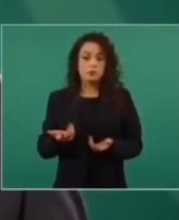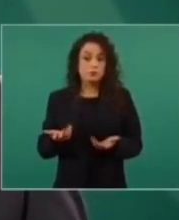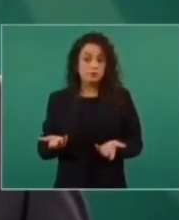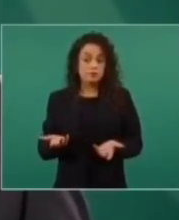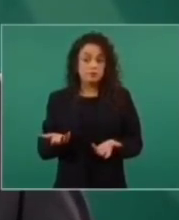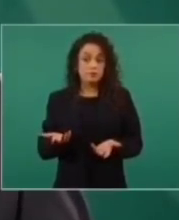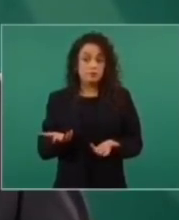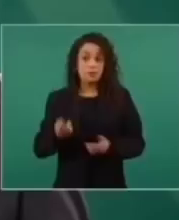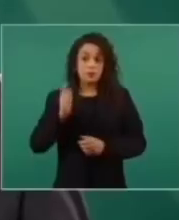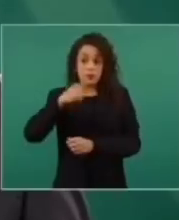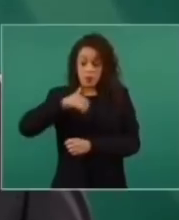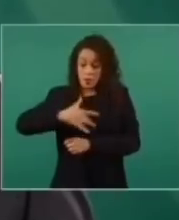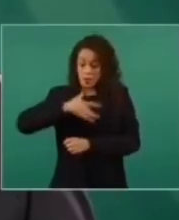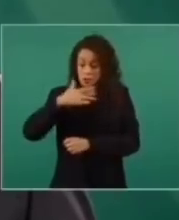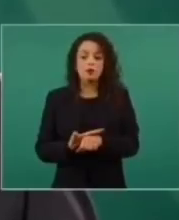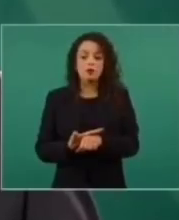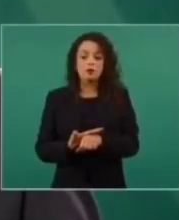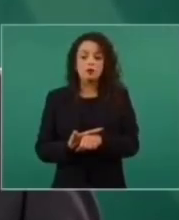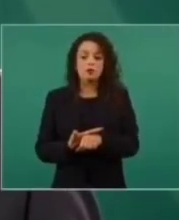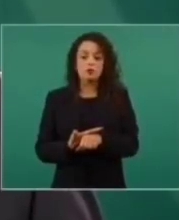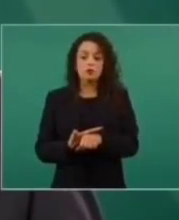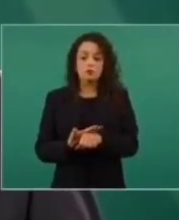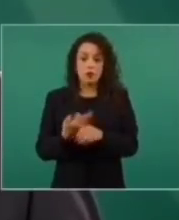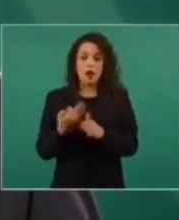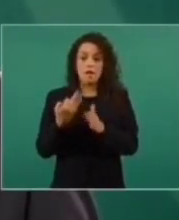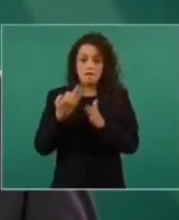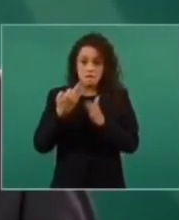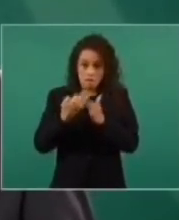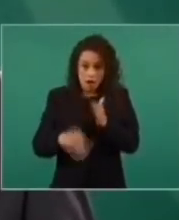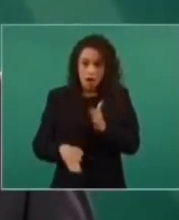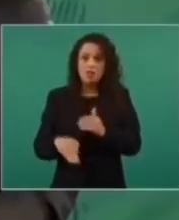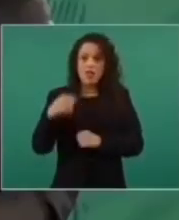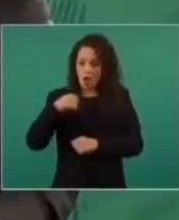la responsabilidad de no haber propuesto las